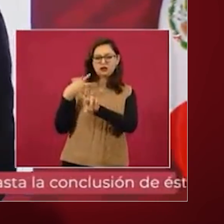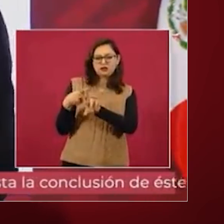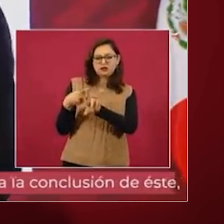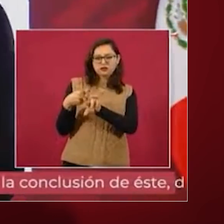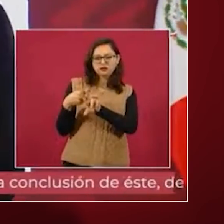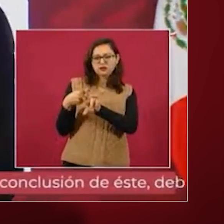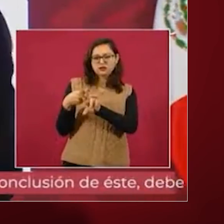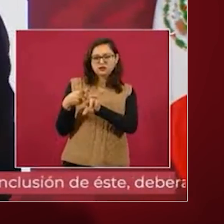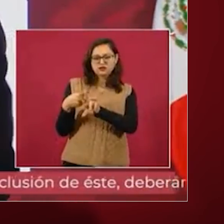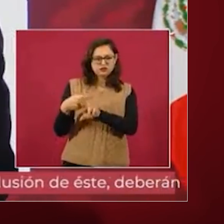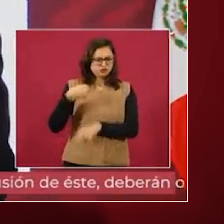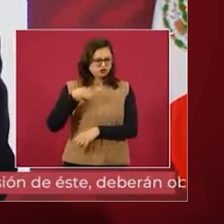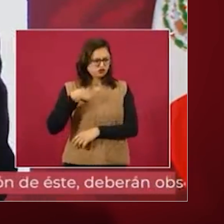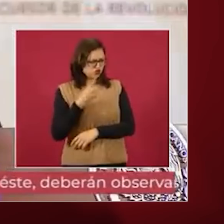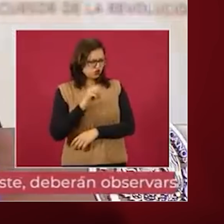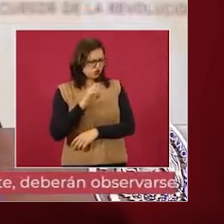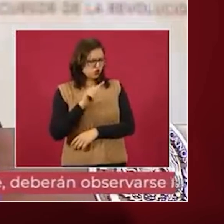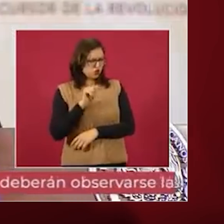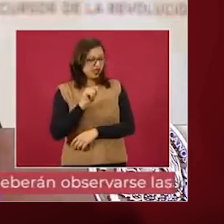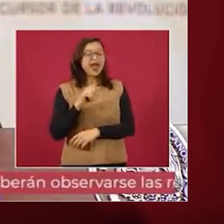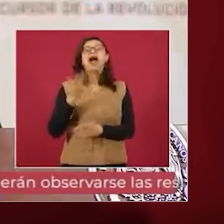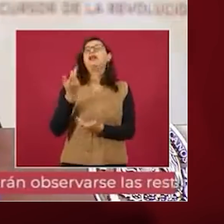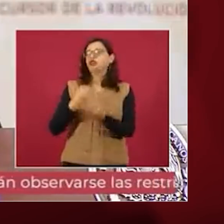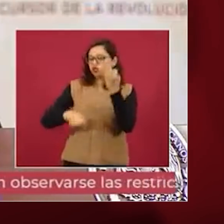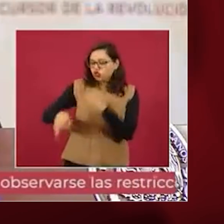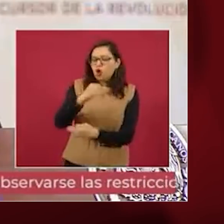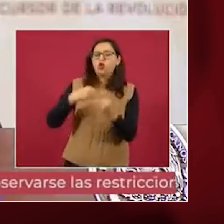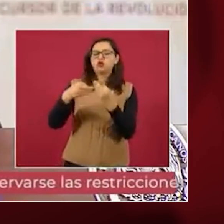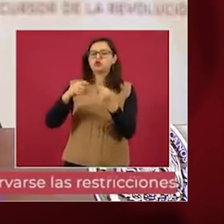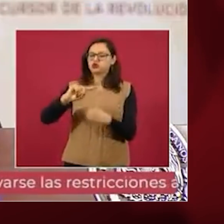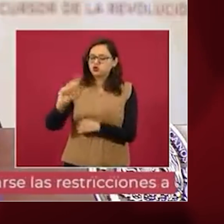algo así como yo soy Loret, o cómo, todos somos Loret.